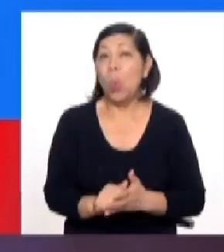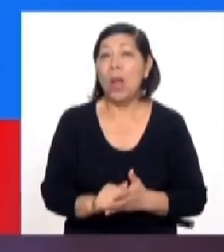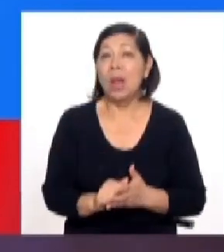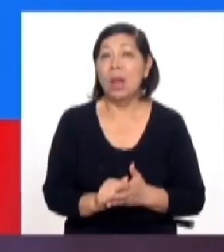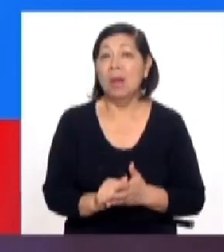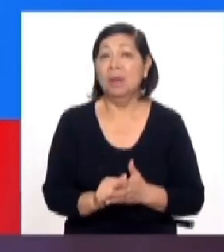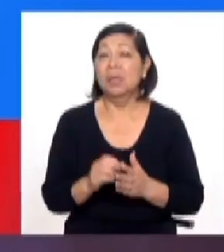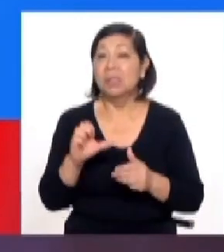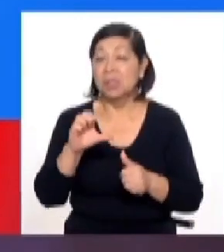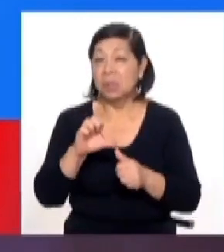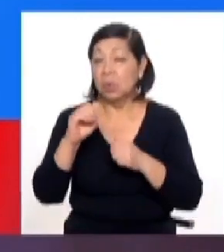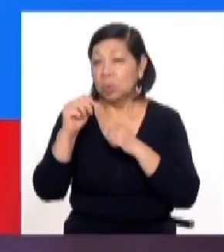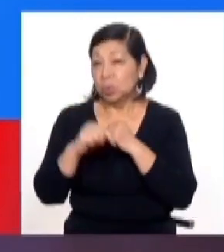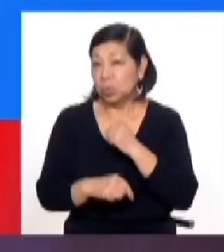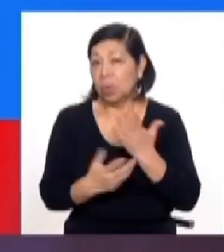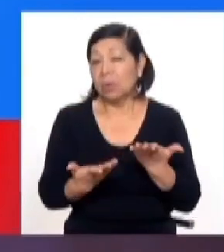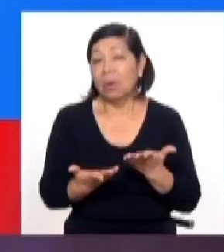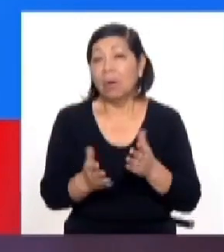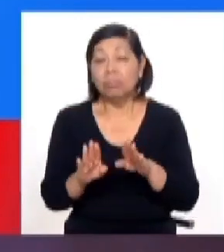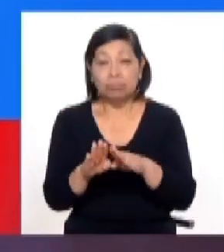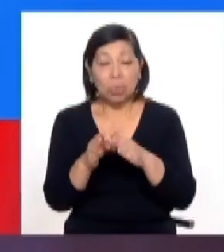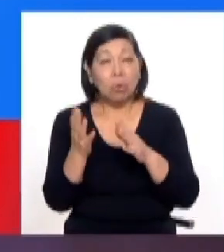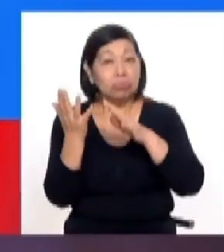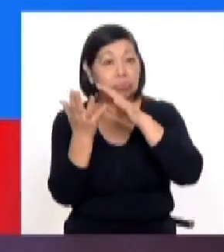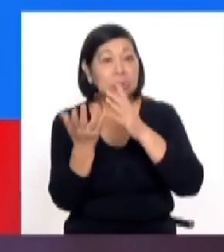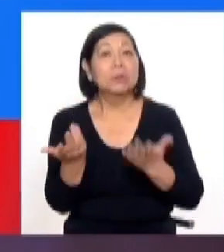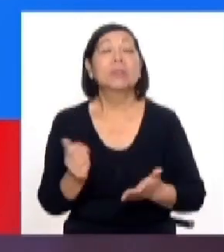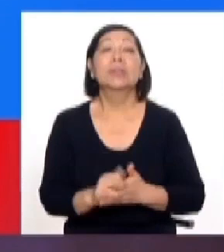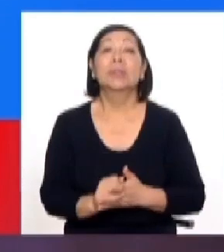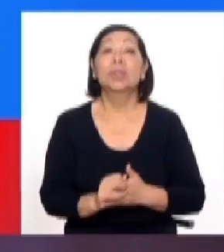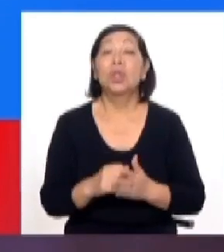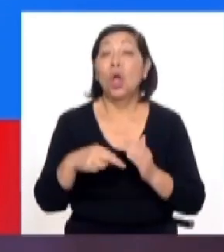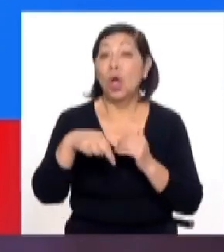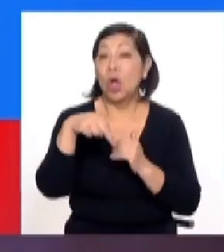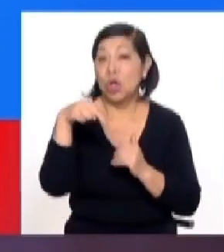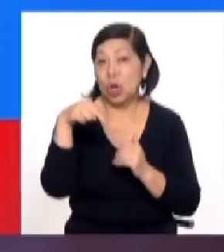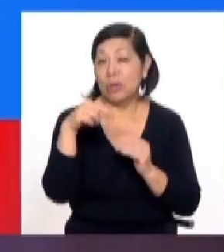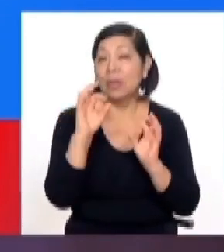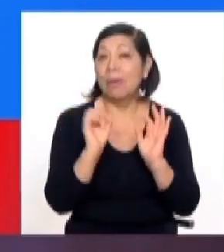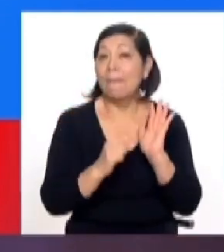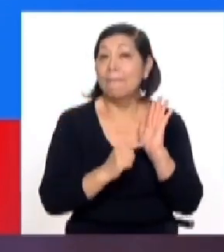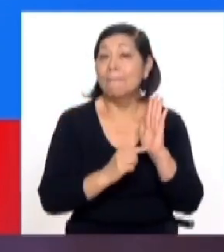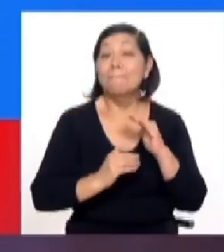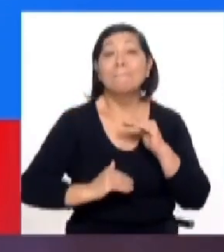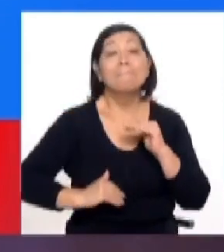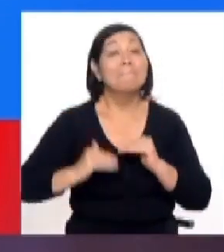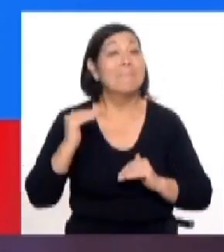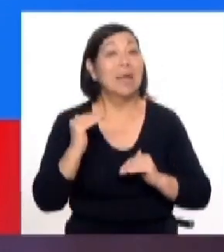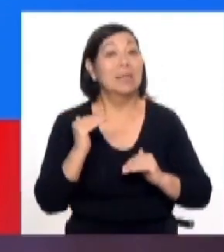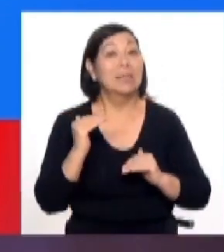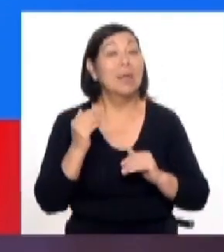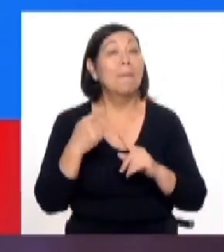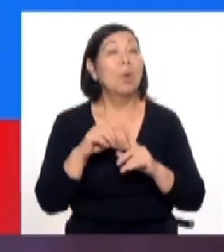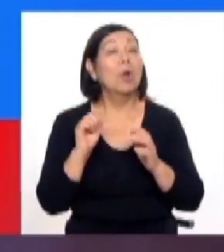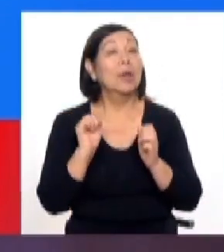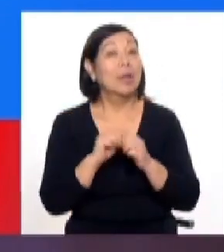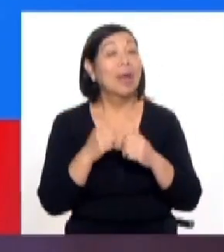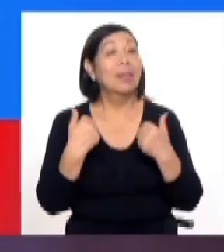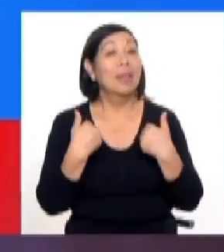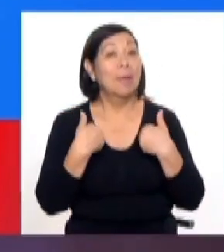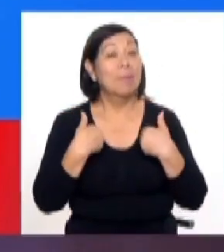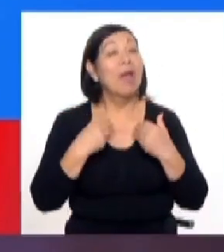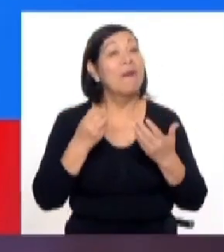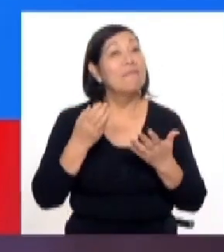zonas centro y sur están Con escasa cobertura nubosa y el sector del Norte presenta mayor eh cobertura por lo que también